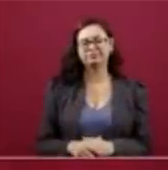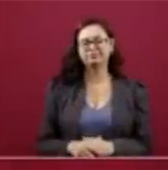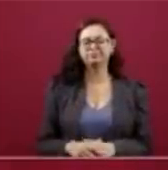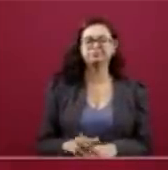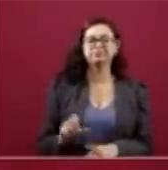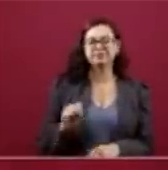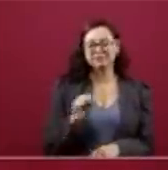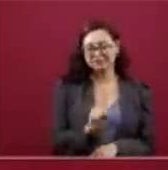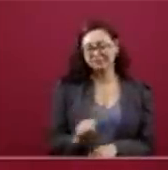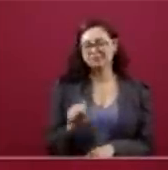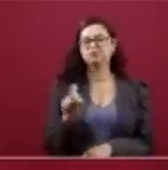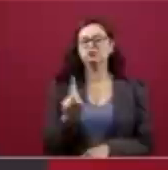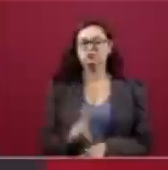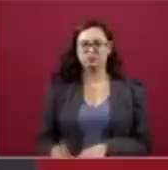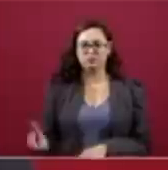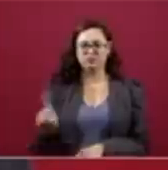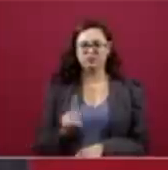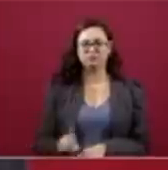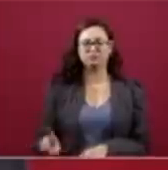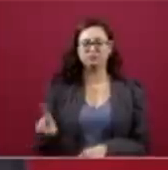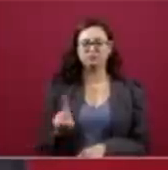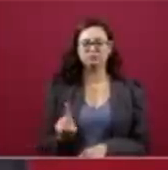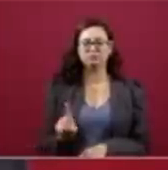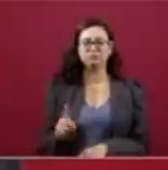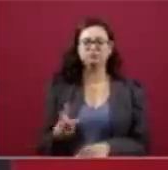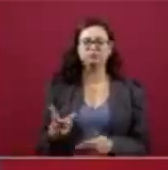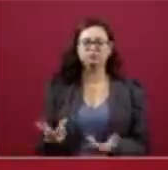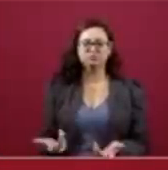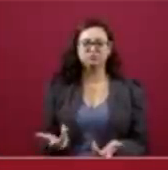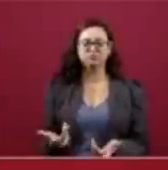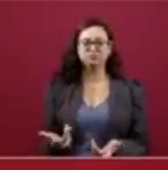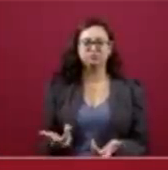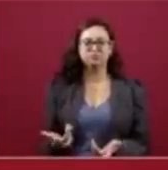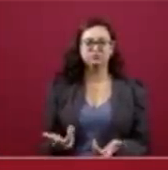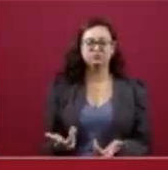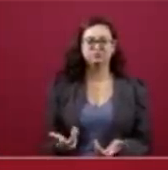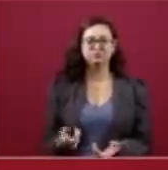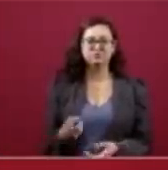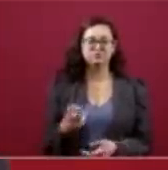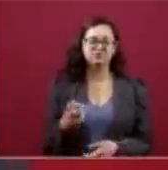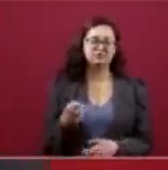y domingo, a eso se debe que no vamos a